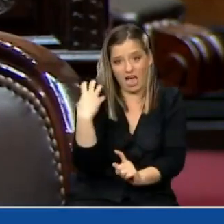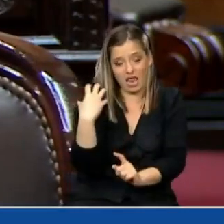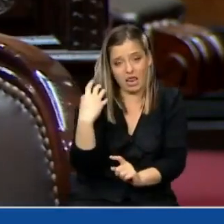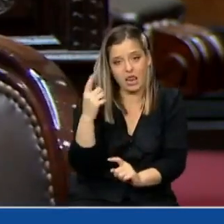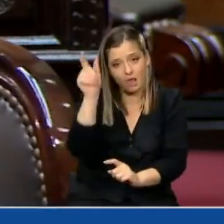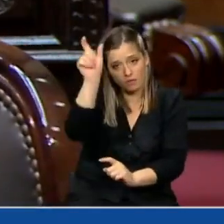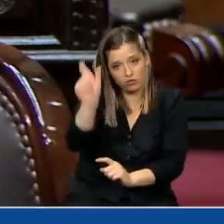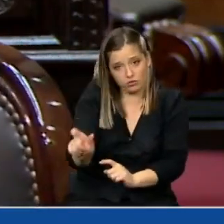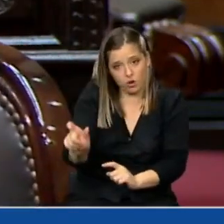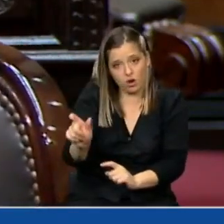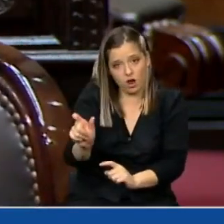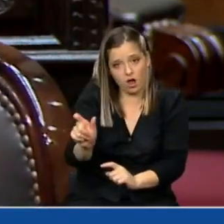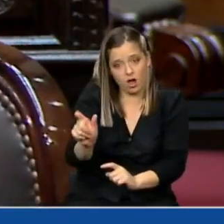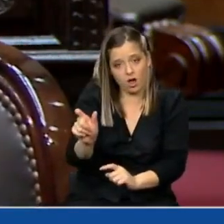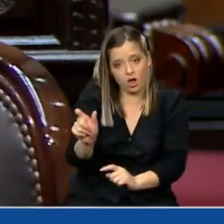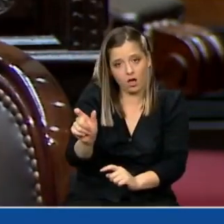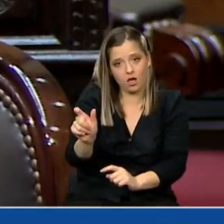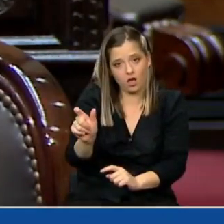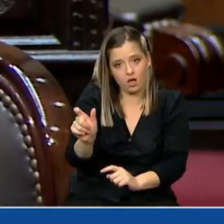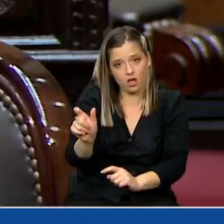un